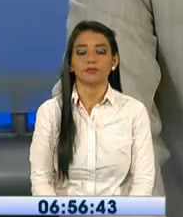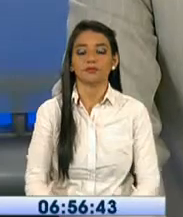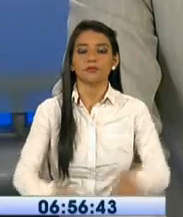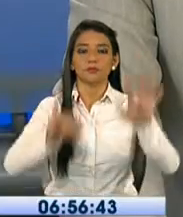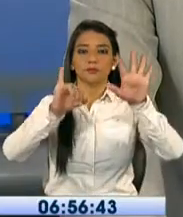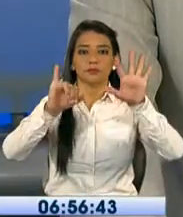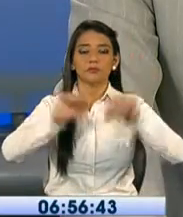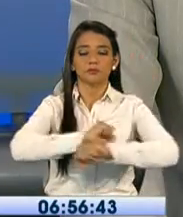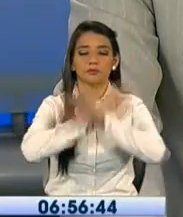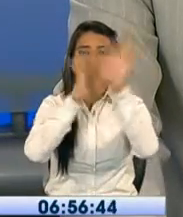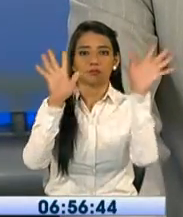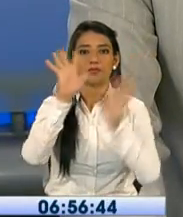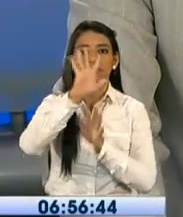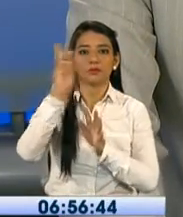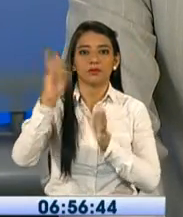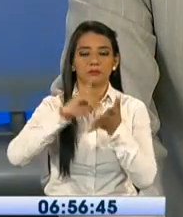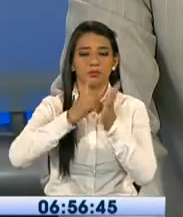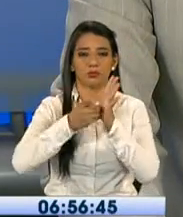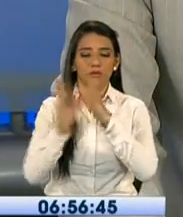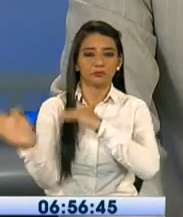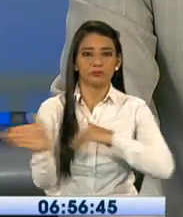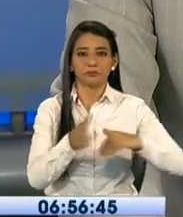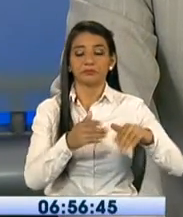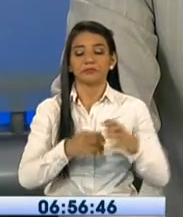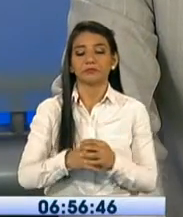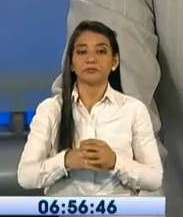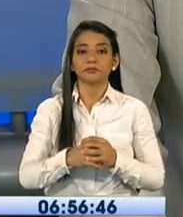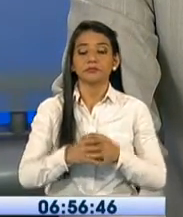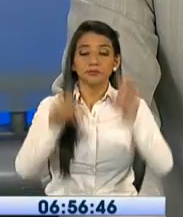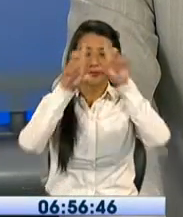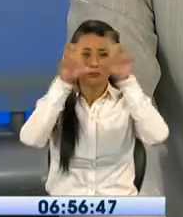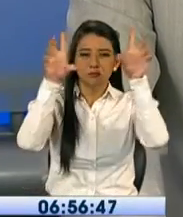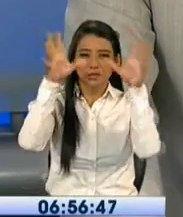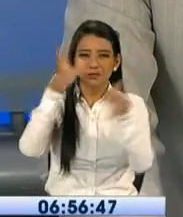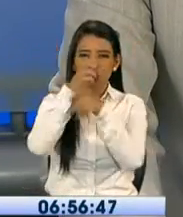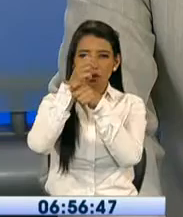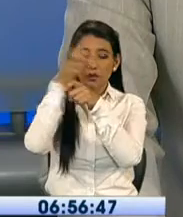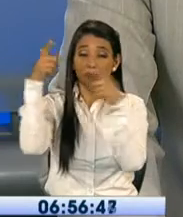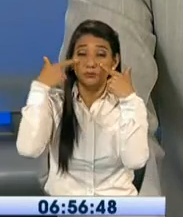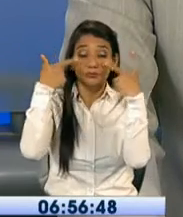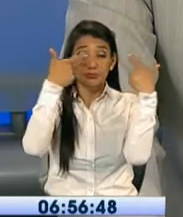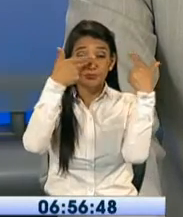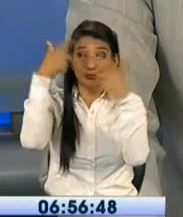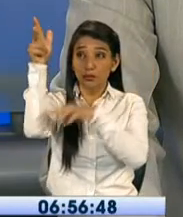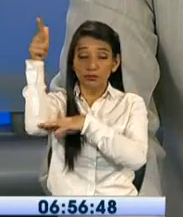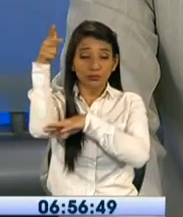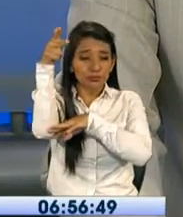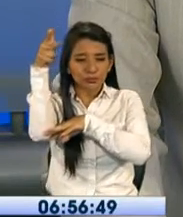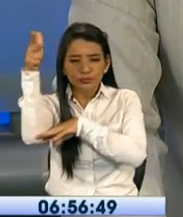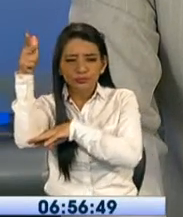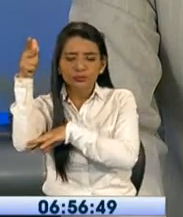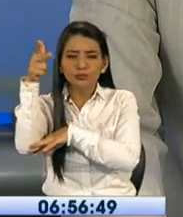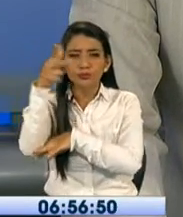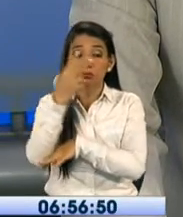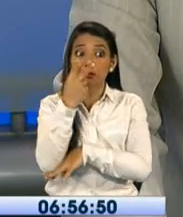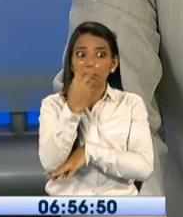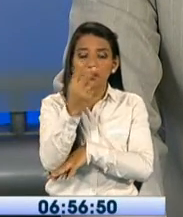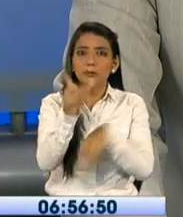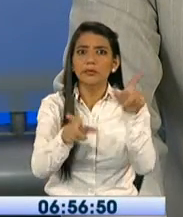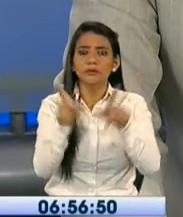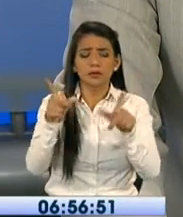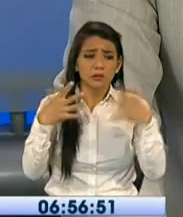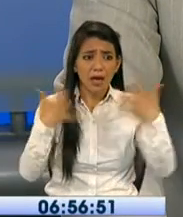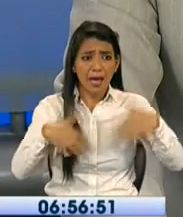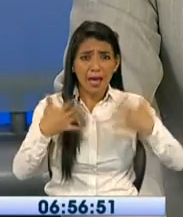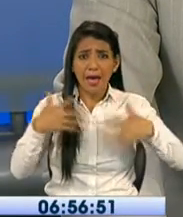6 de la mañana con 56 minutos, las cámaras del sistema de seguridad Ojos de Águila captaron el momento cuando algunos habitantes estaban desesperados al